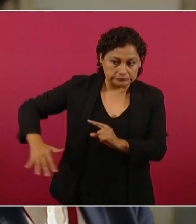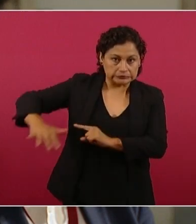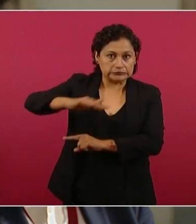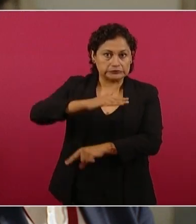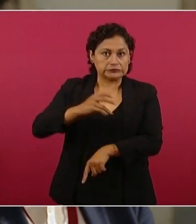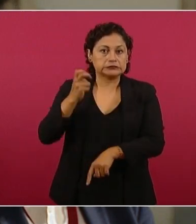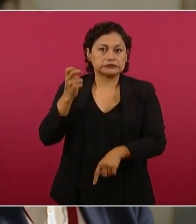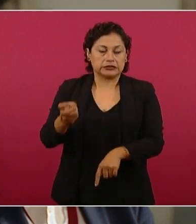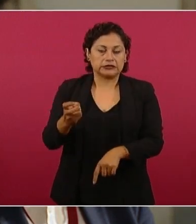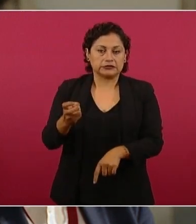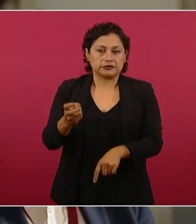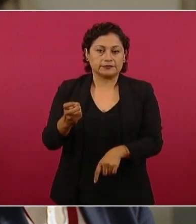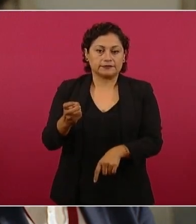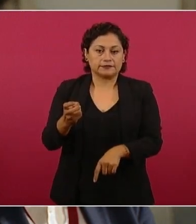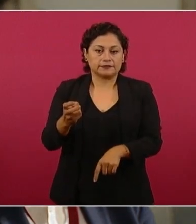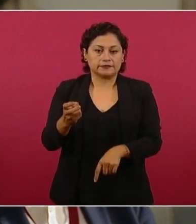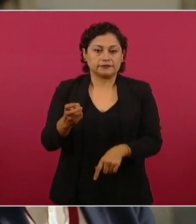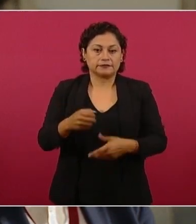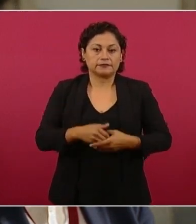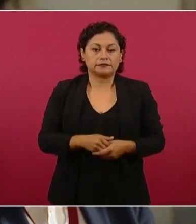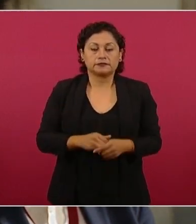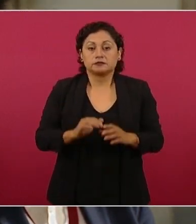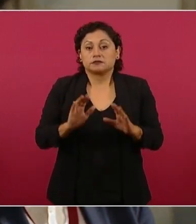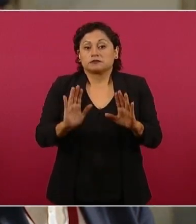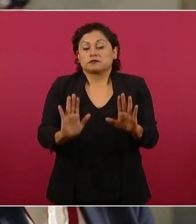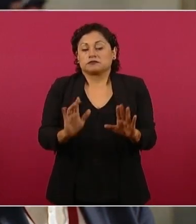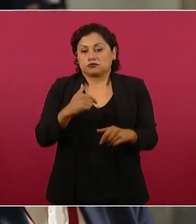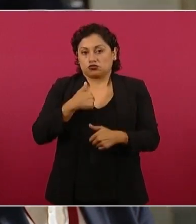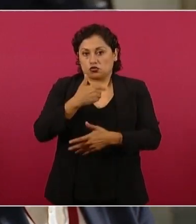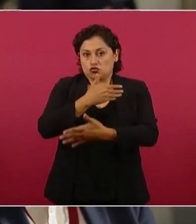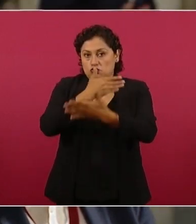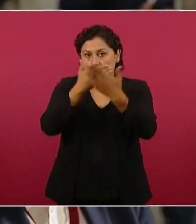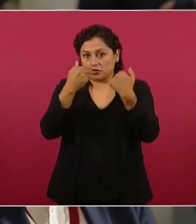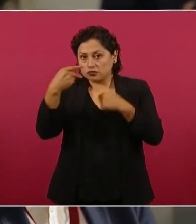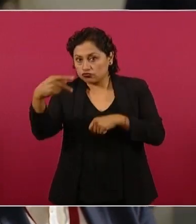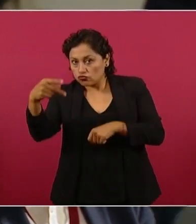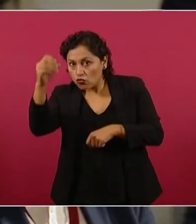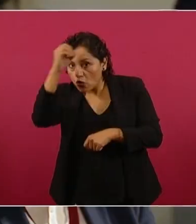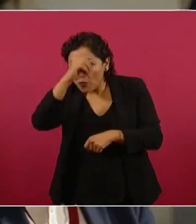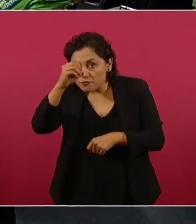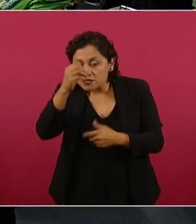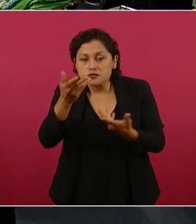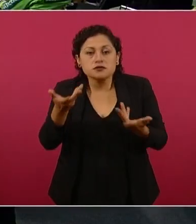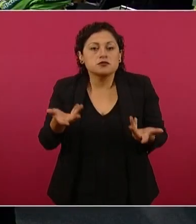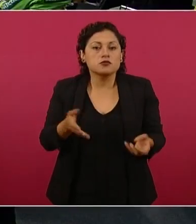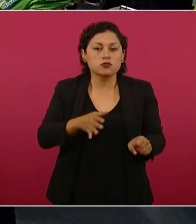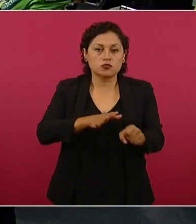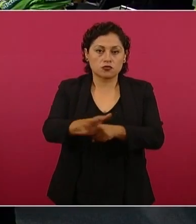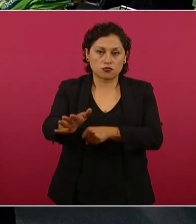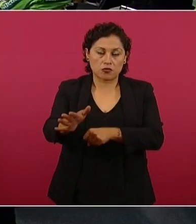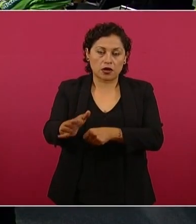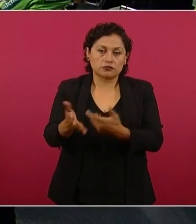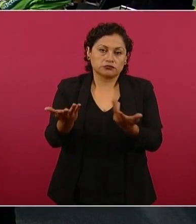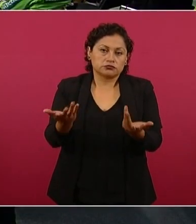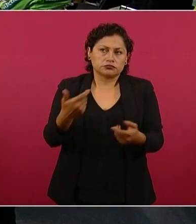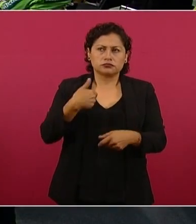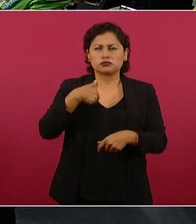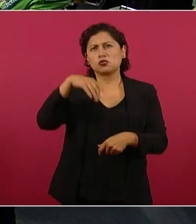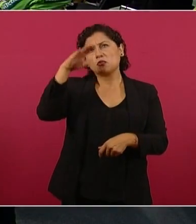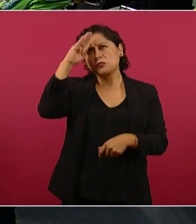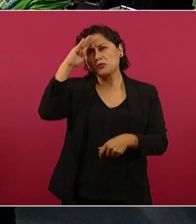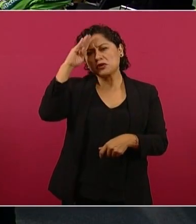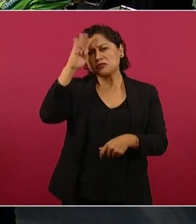Y no sería posible, no sé qué opinión tengan de esto, y si no sería posible que viniera